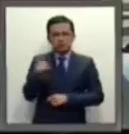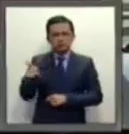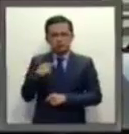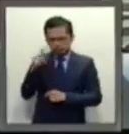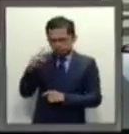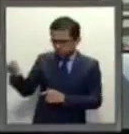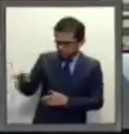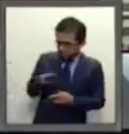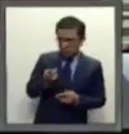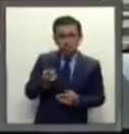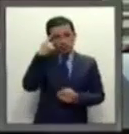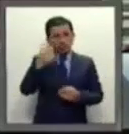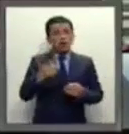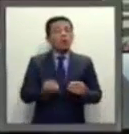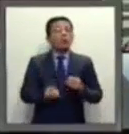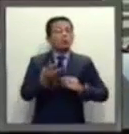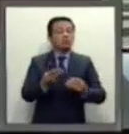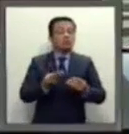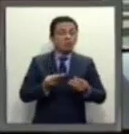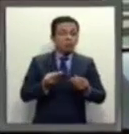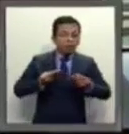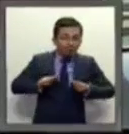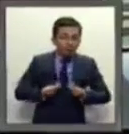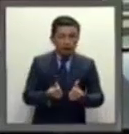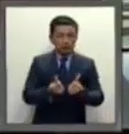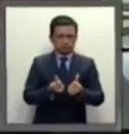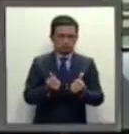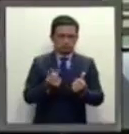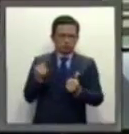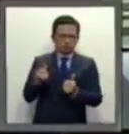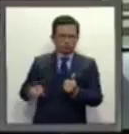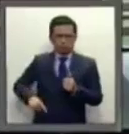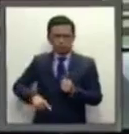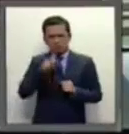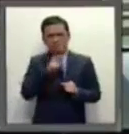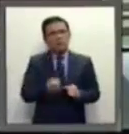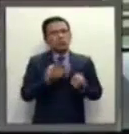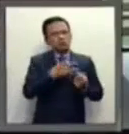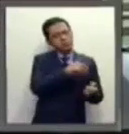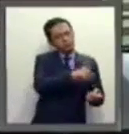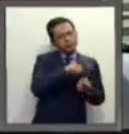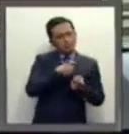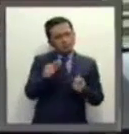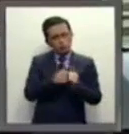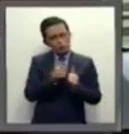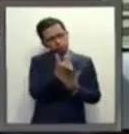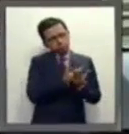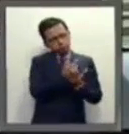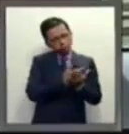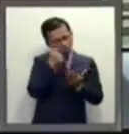gasto programado y la recaudación con respecto al presupuesto y gasto